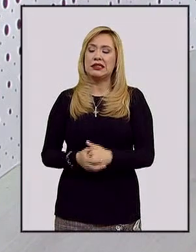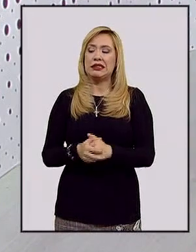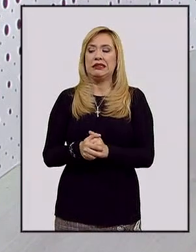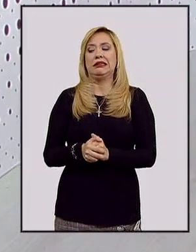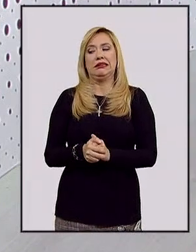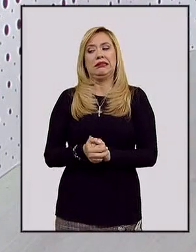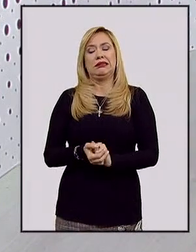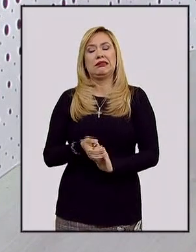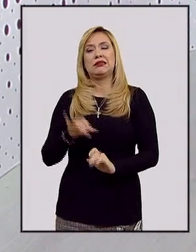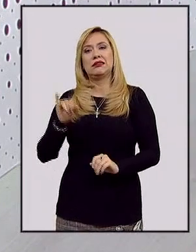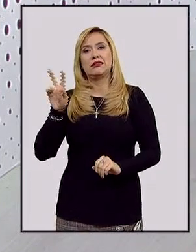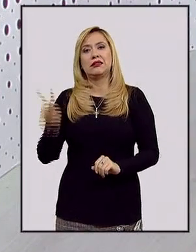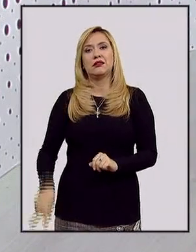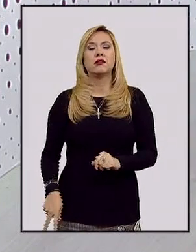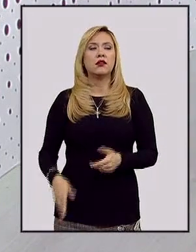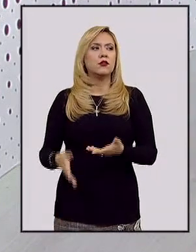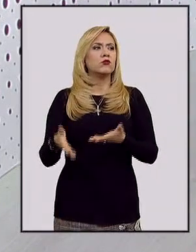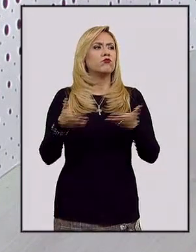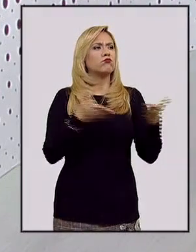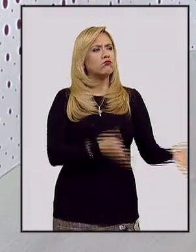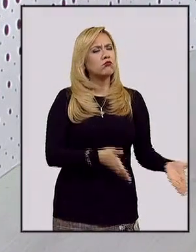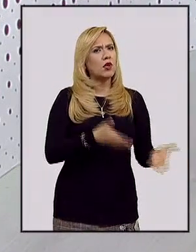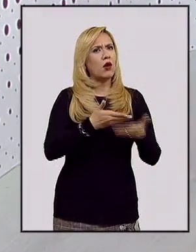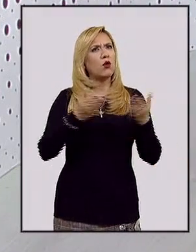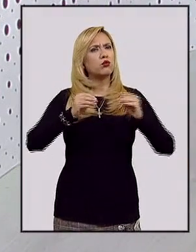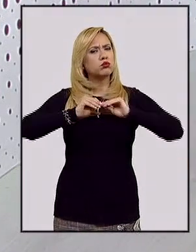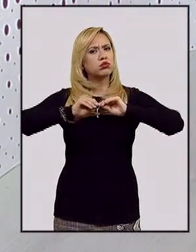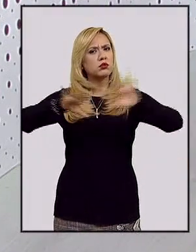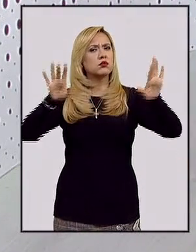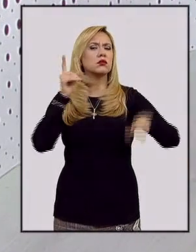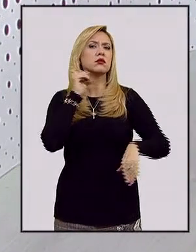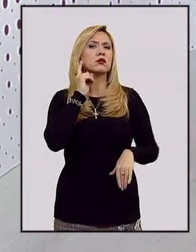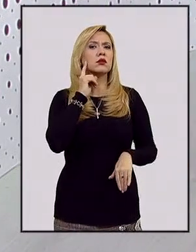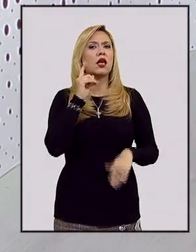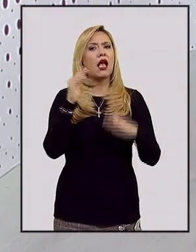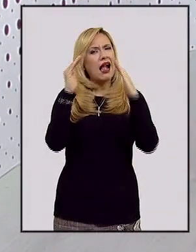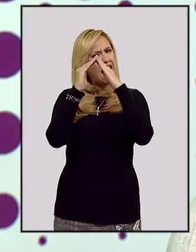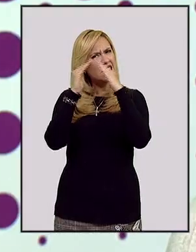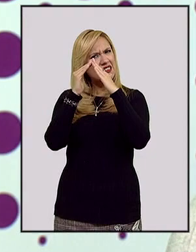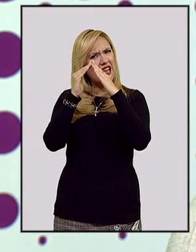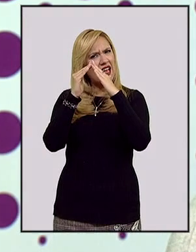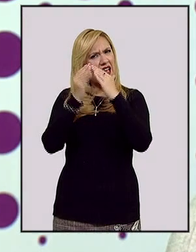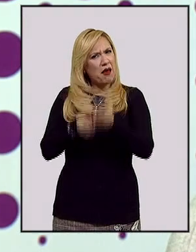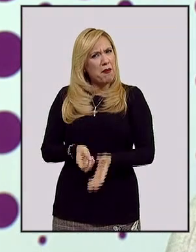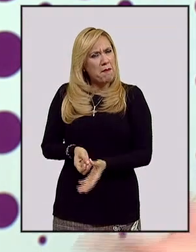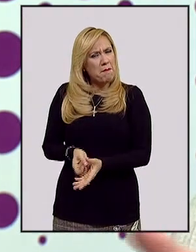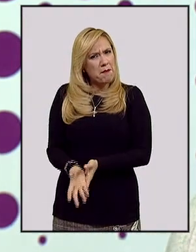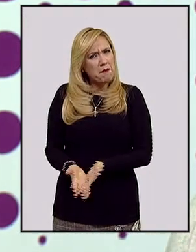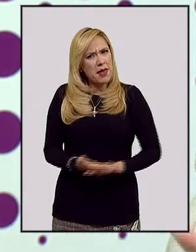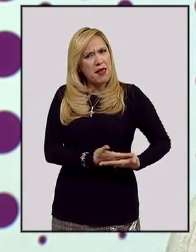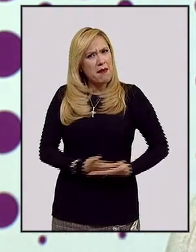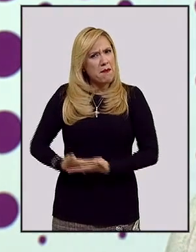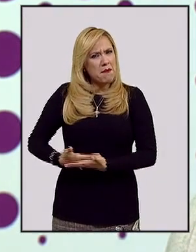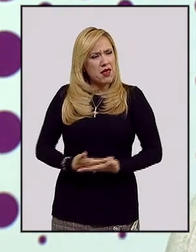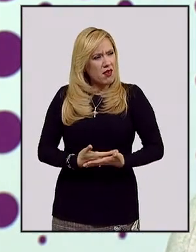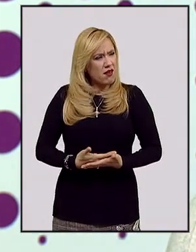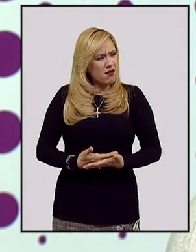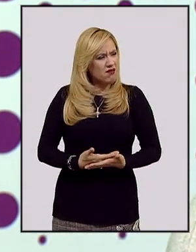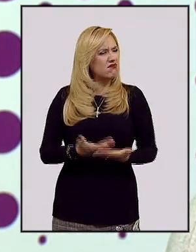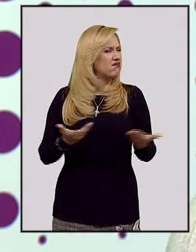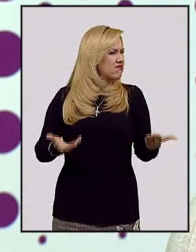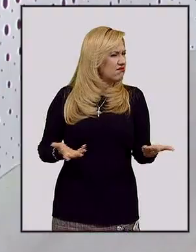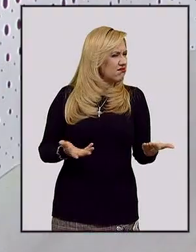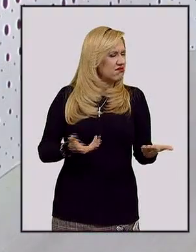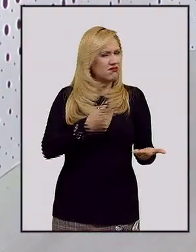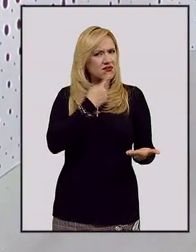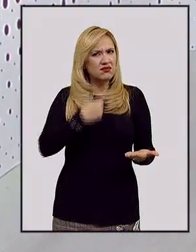también la cuestión de que se ha popularizado mucho esta cuestión de los partos en casa. No sé, por ejemplo, ¿tienes alguna